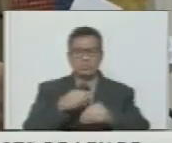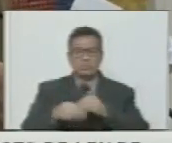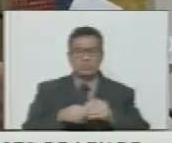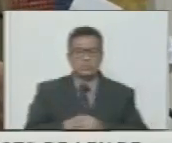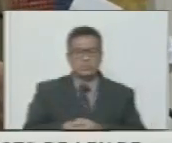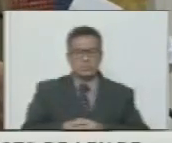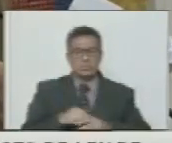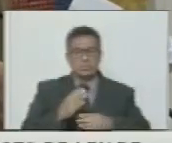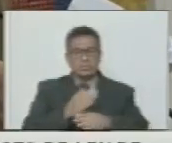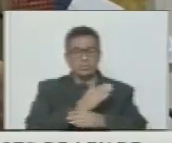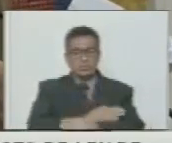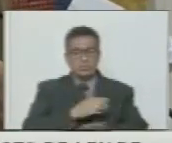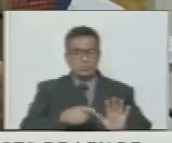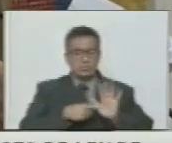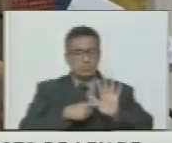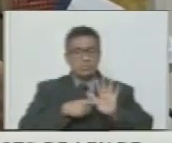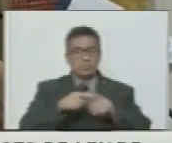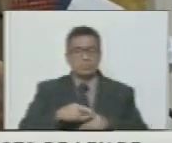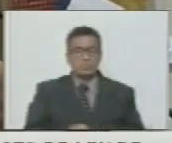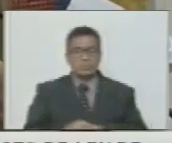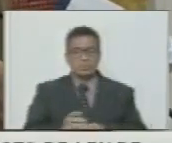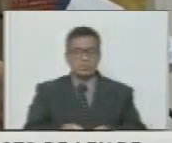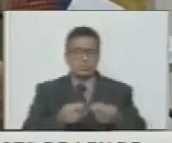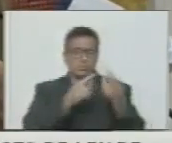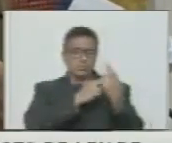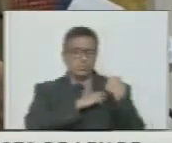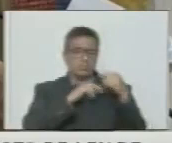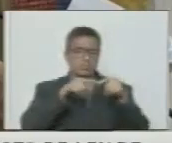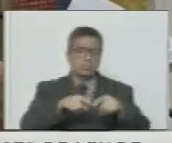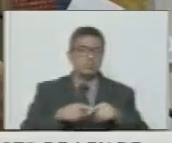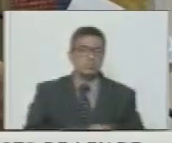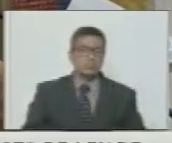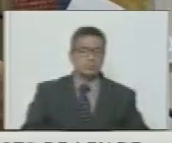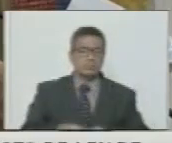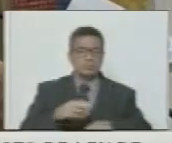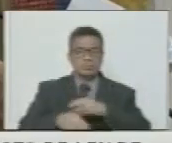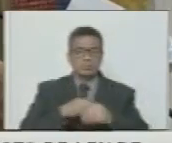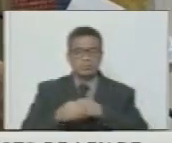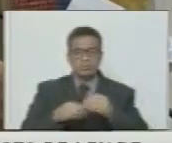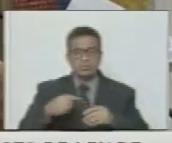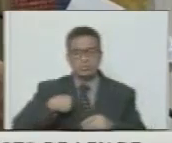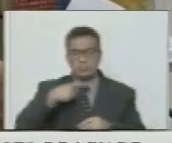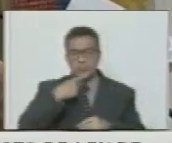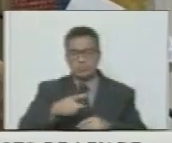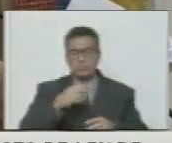sus funciones, previa demostración de su responsabilidad